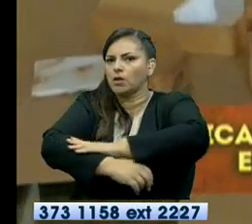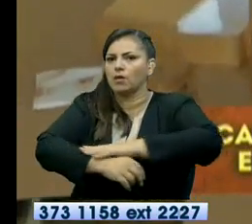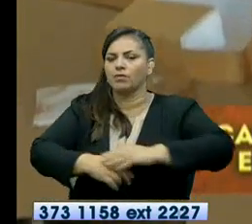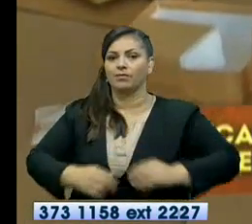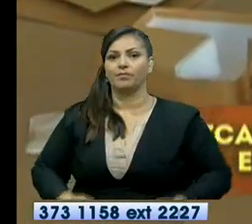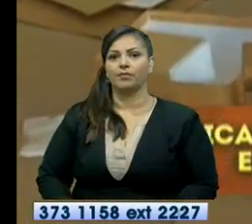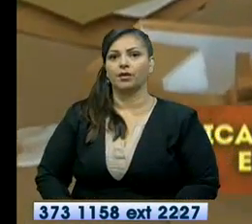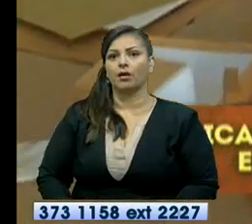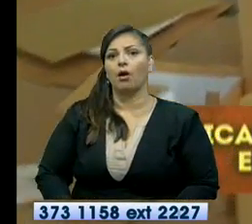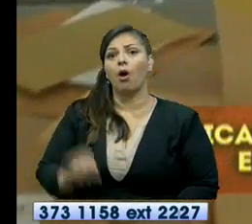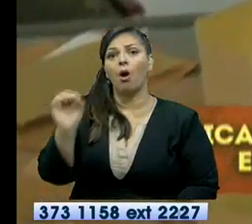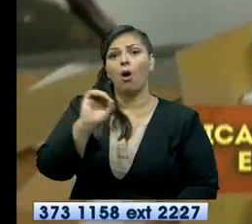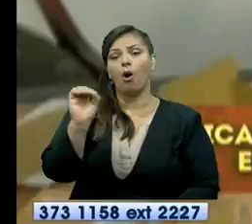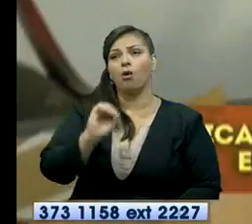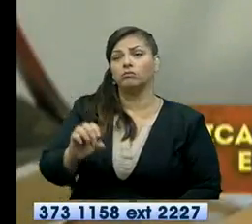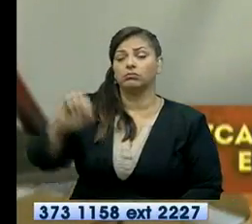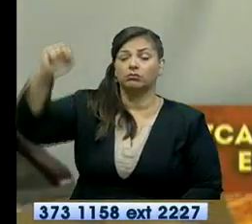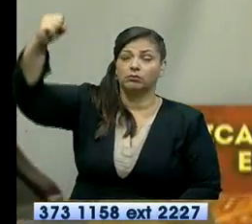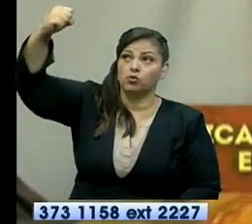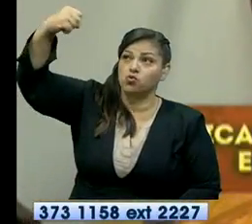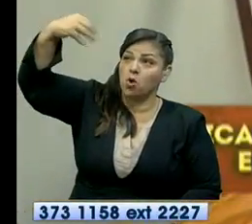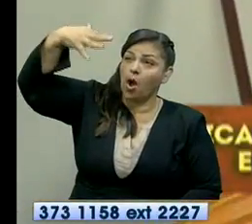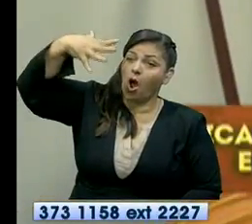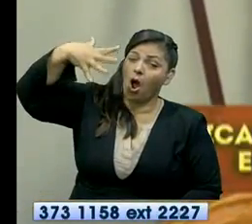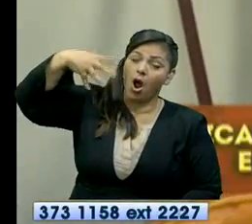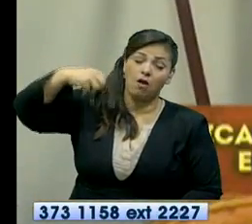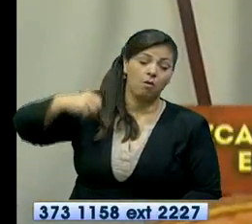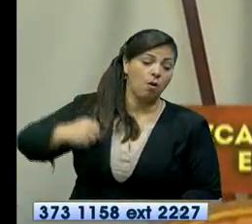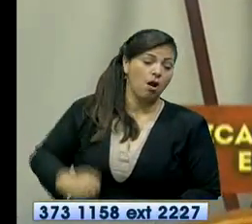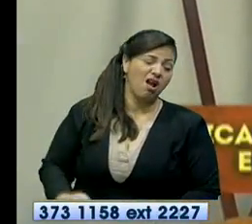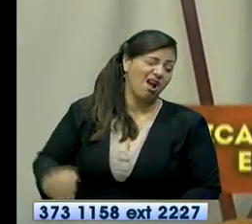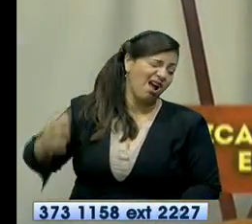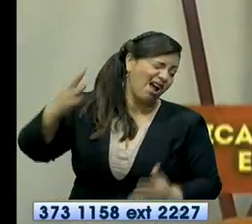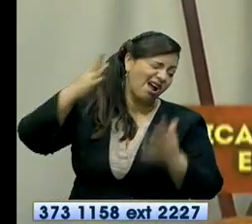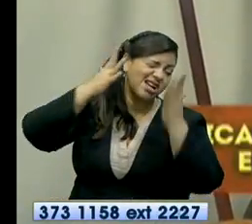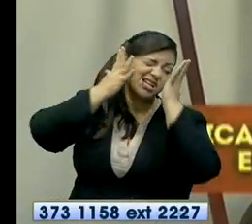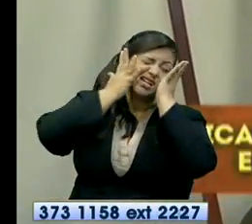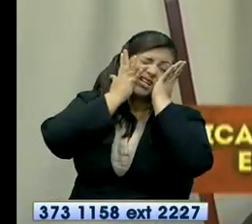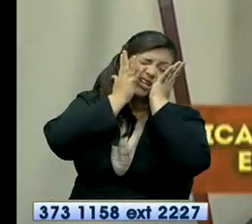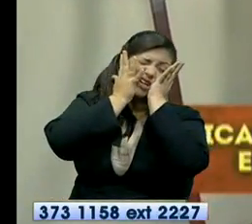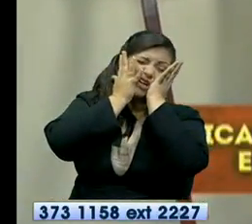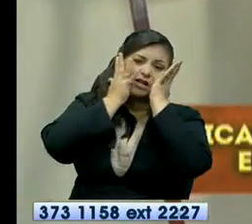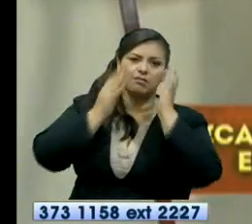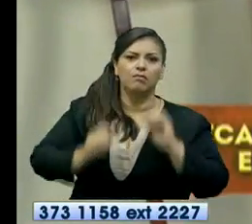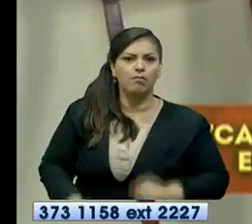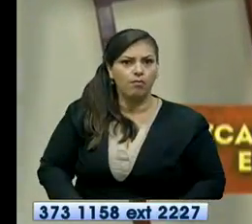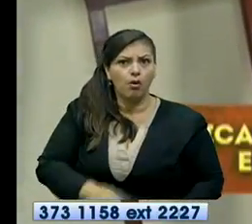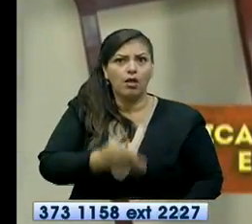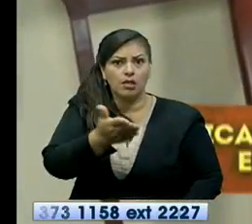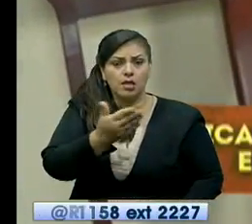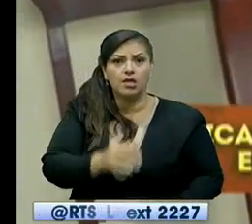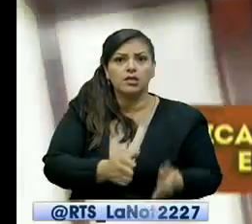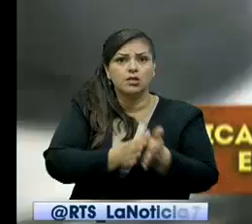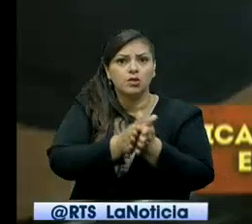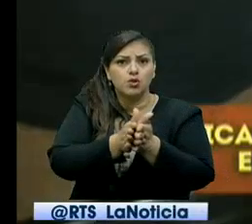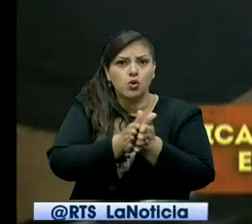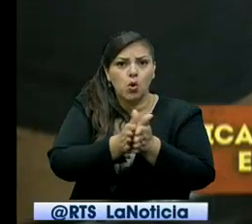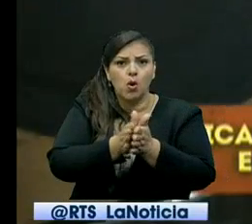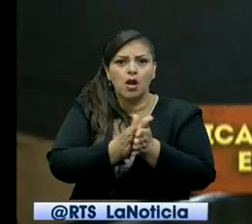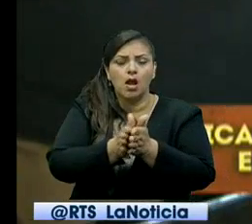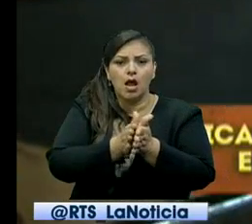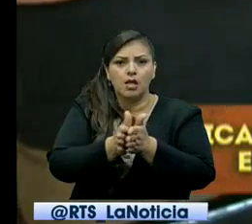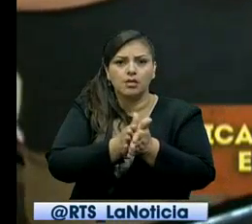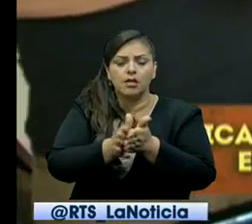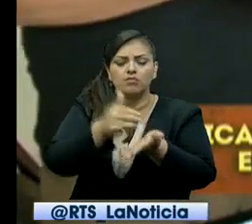trabajo que se ha hecho es el de la mascarilla esta mascarilla es a la vez exfoliante y humectante el